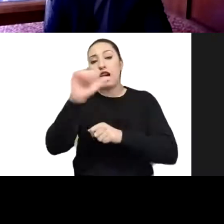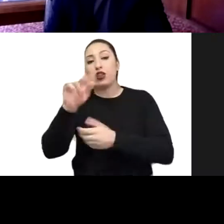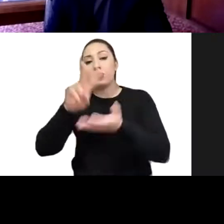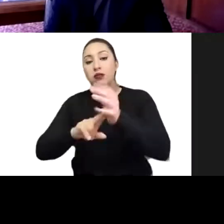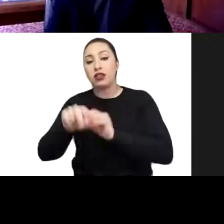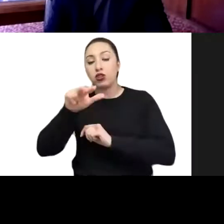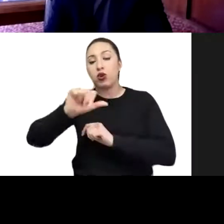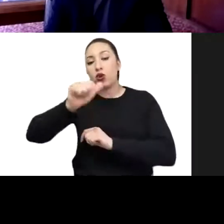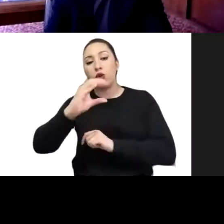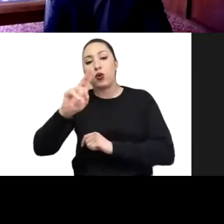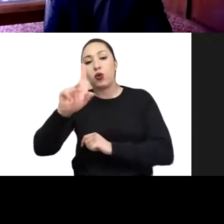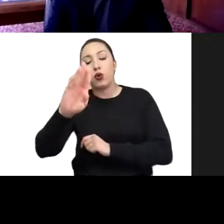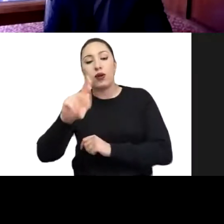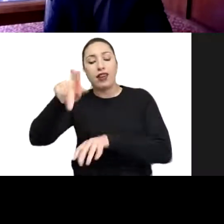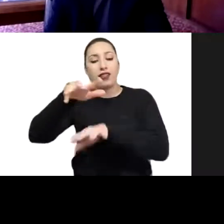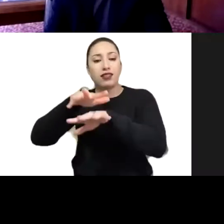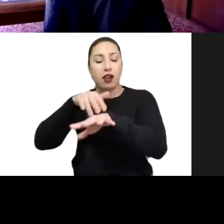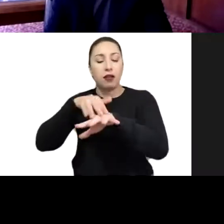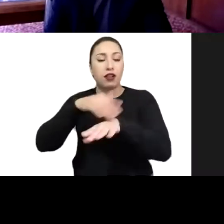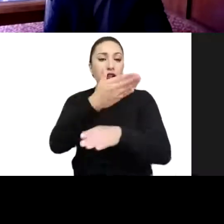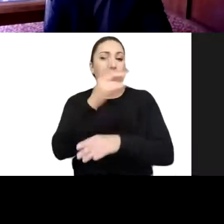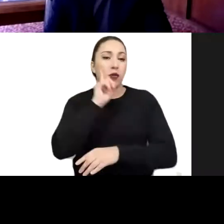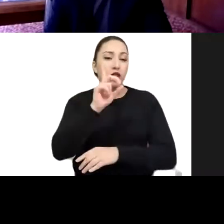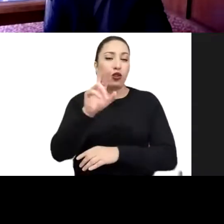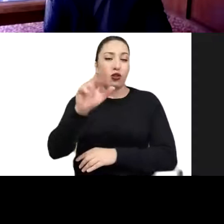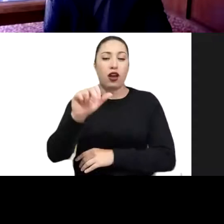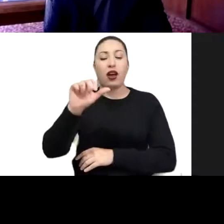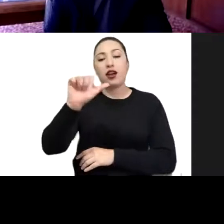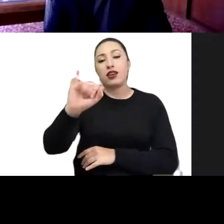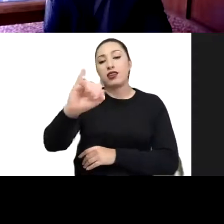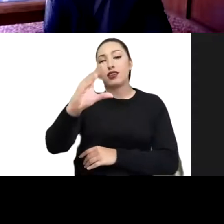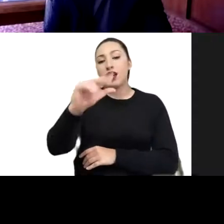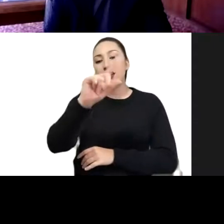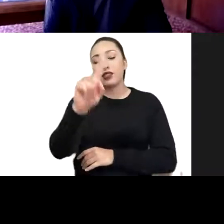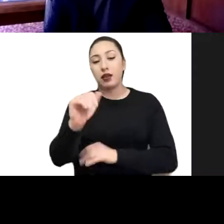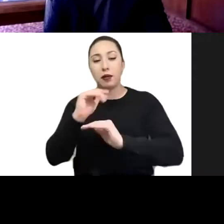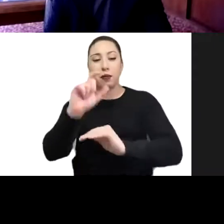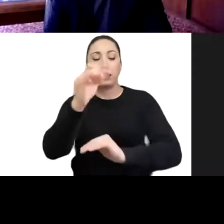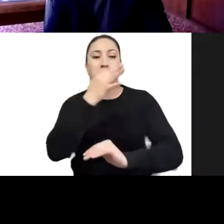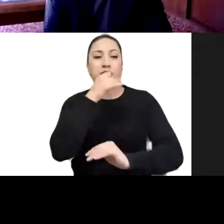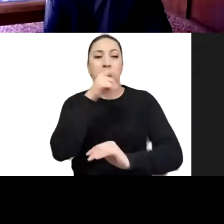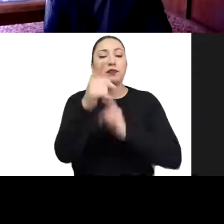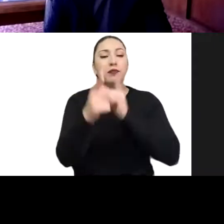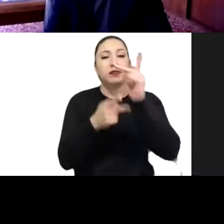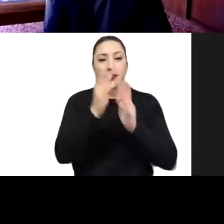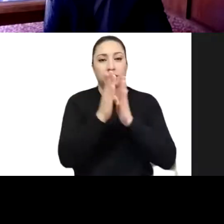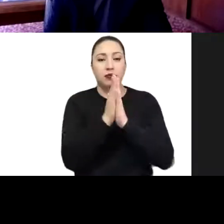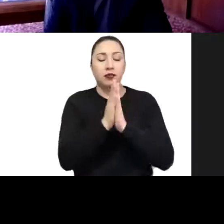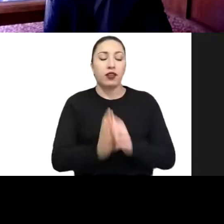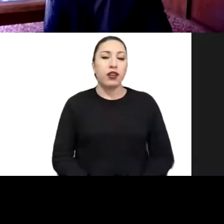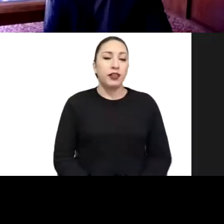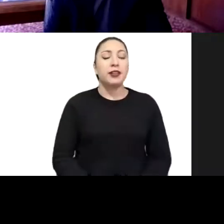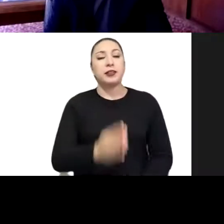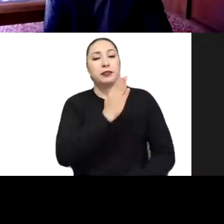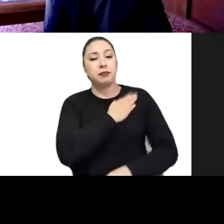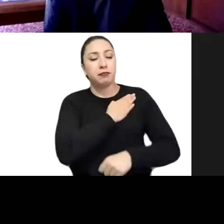2018. Doctora Álvarez y Casa, tiene 20 minutos, por favor, muy atentos a su presentación. Muy bien. Buenos días. Son